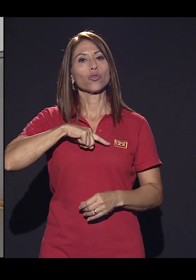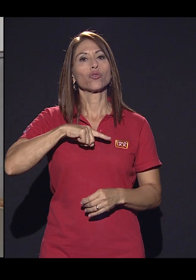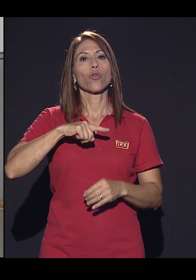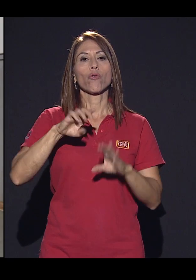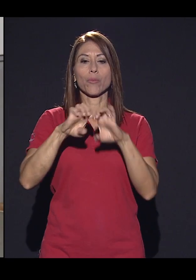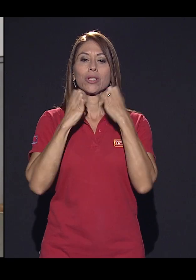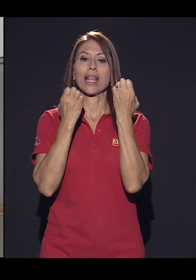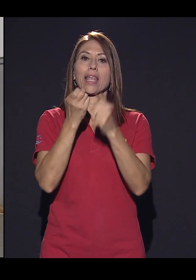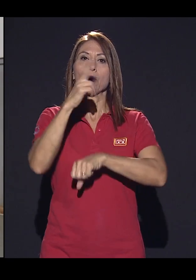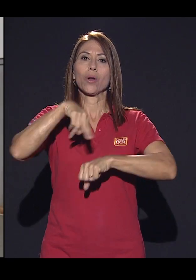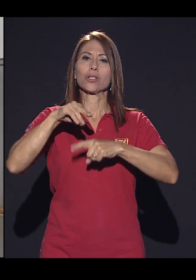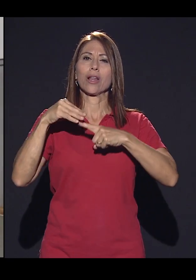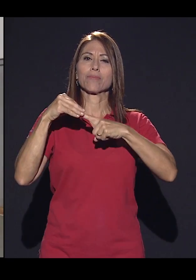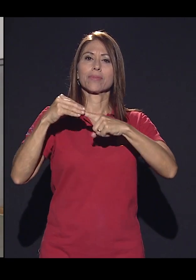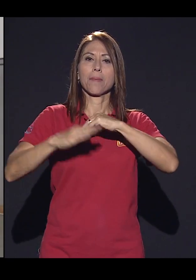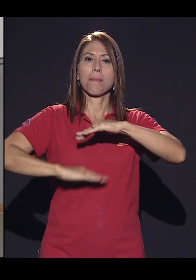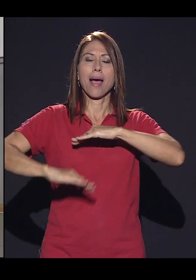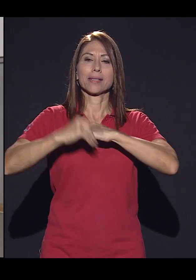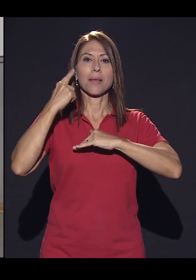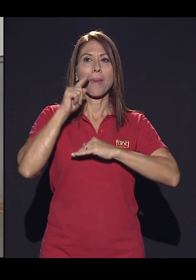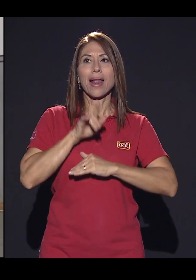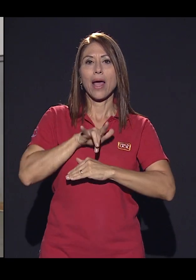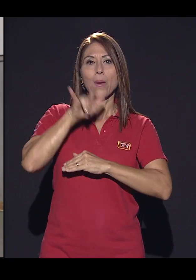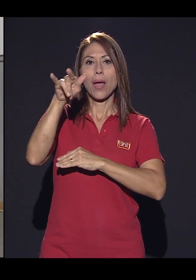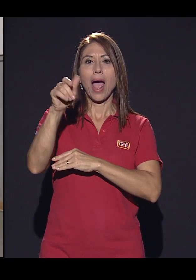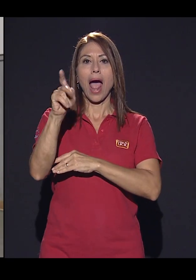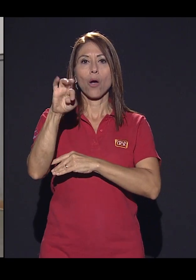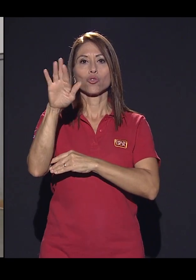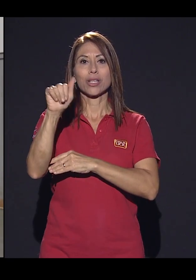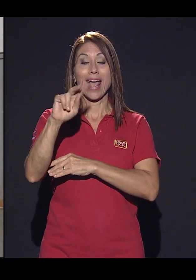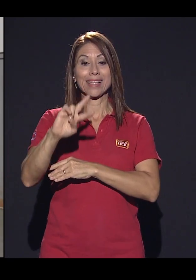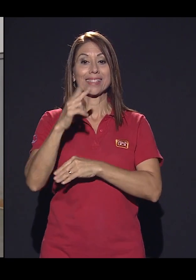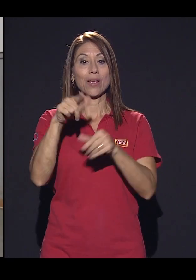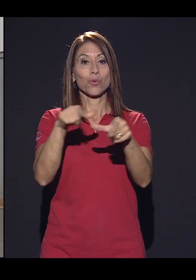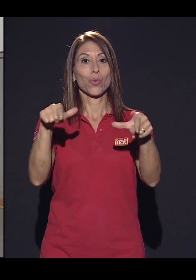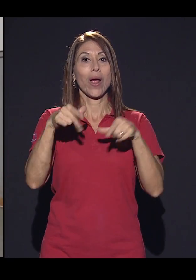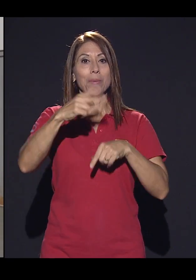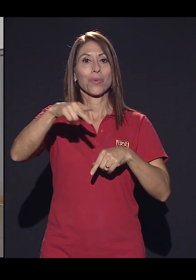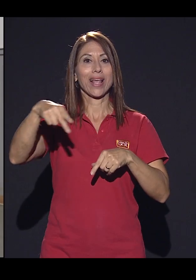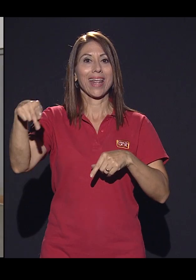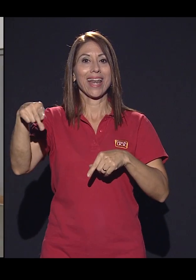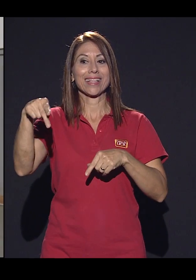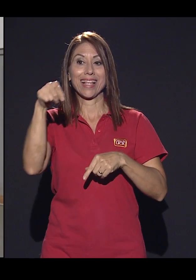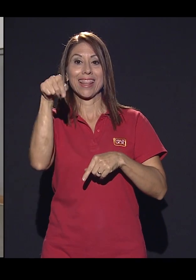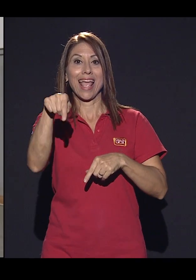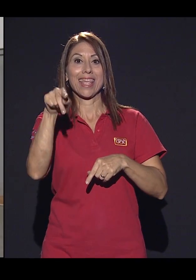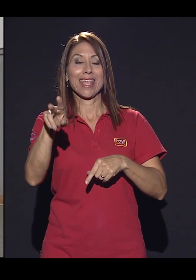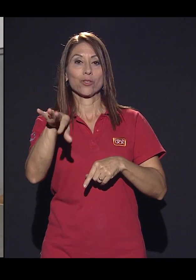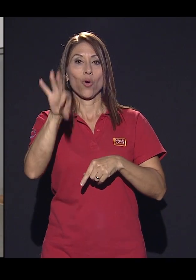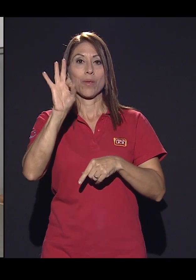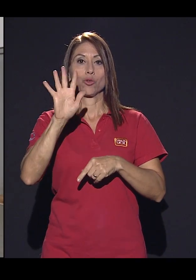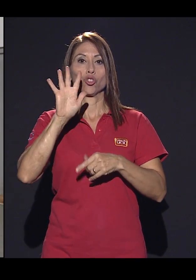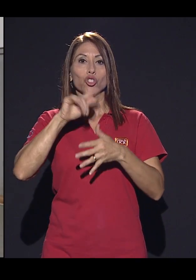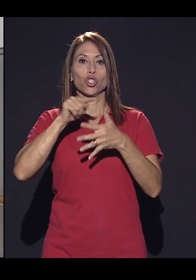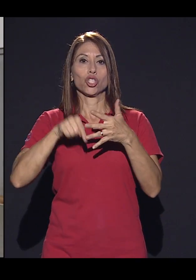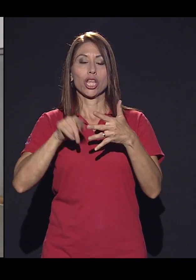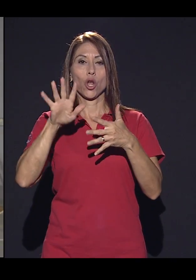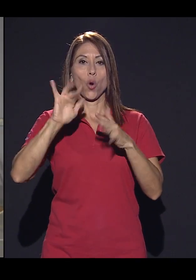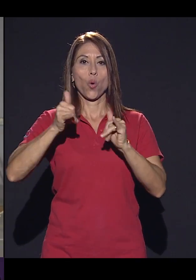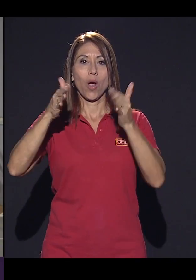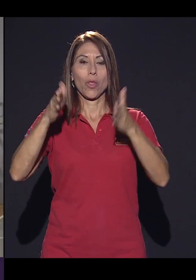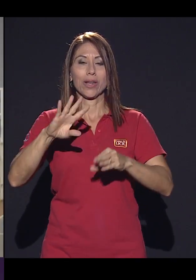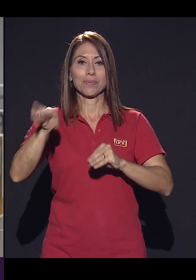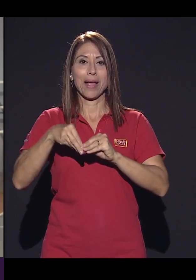base para ir a Austria. En el segundo lugar quedó Punta Arenas y de ahí escogimos 5 jugadores